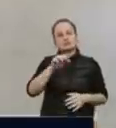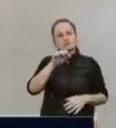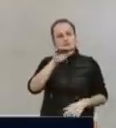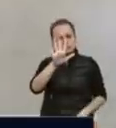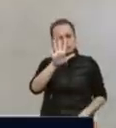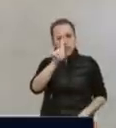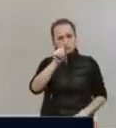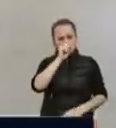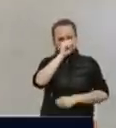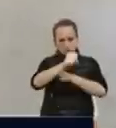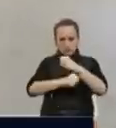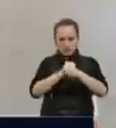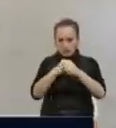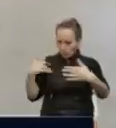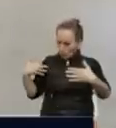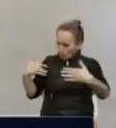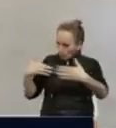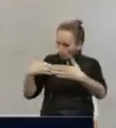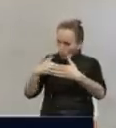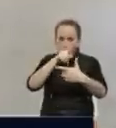5 o 6 años.